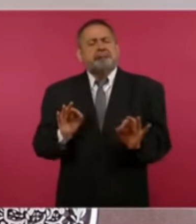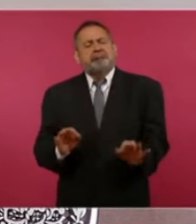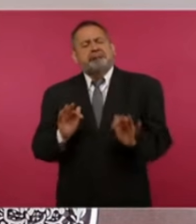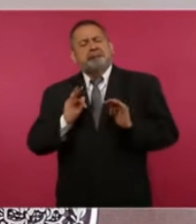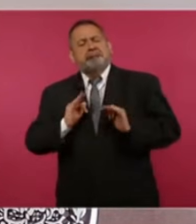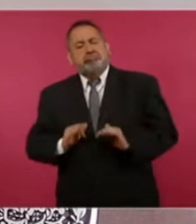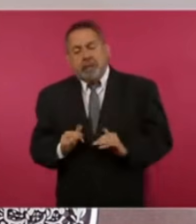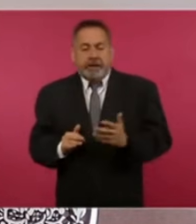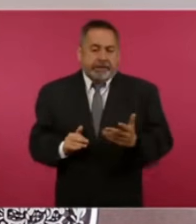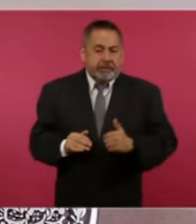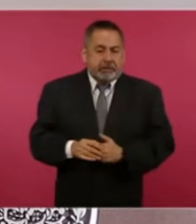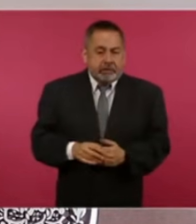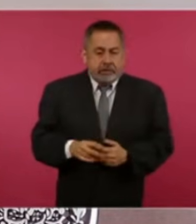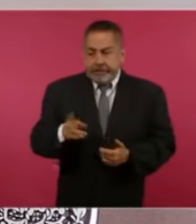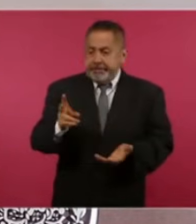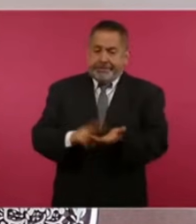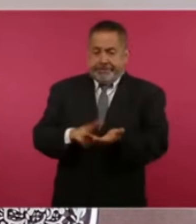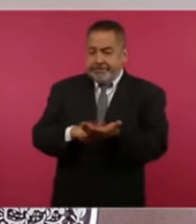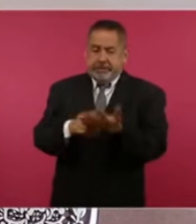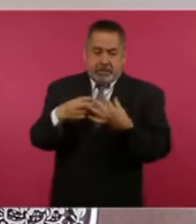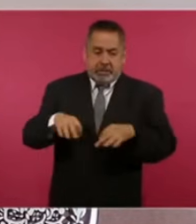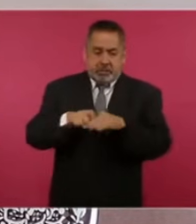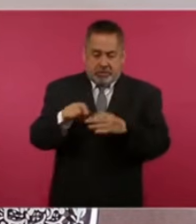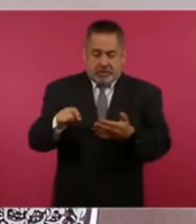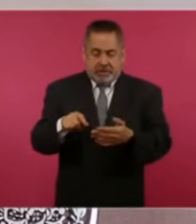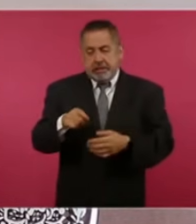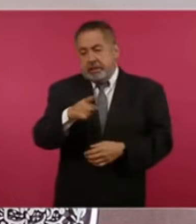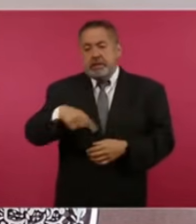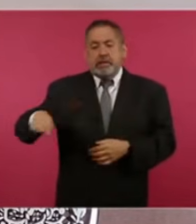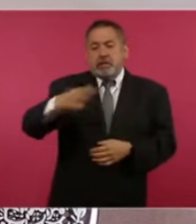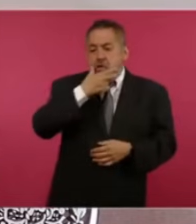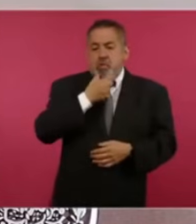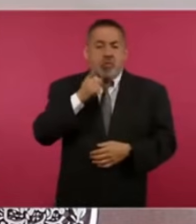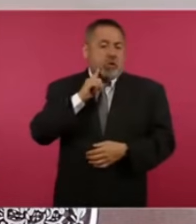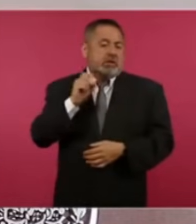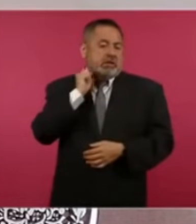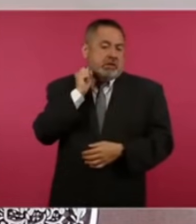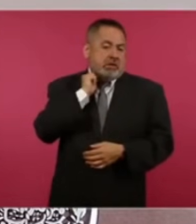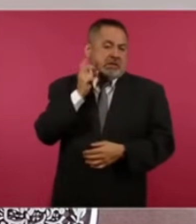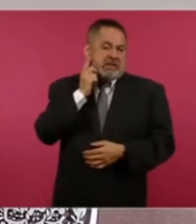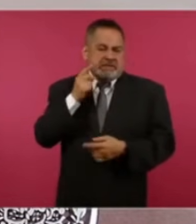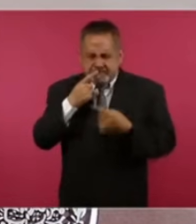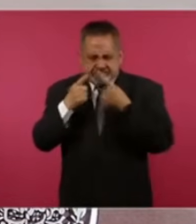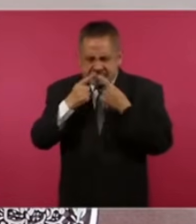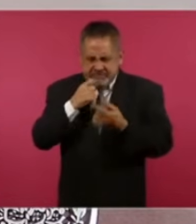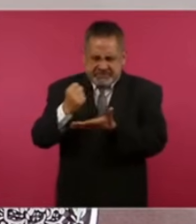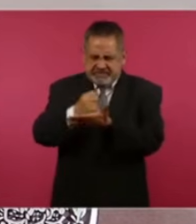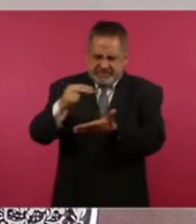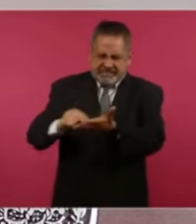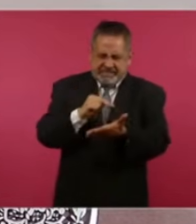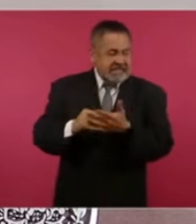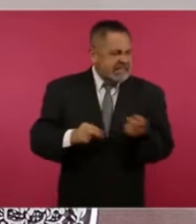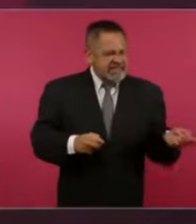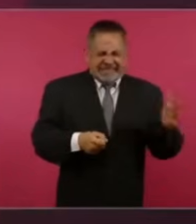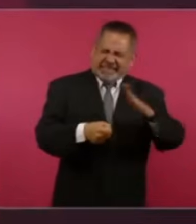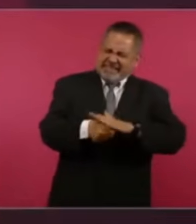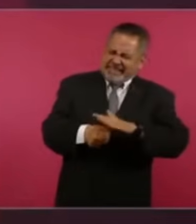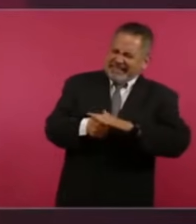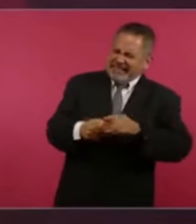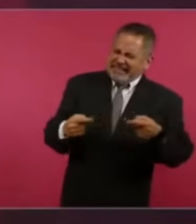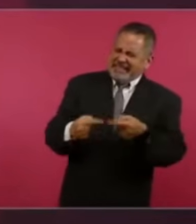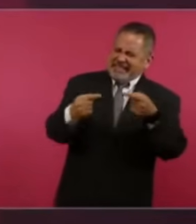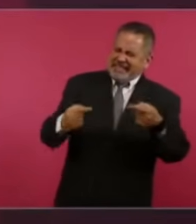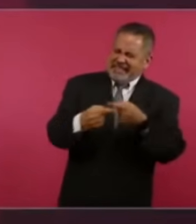Reconocemos el valor de las legisladoras, de los legisladores que a pesar de